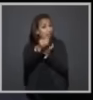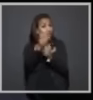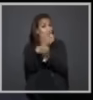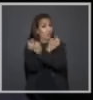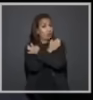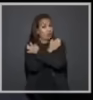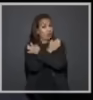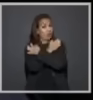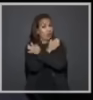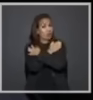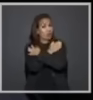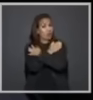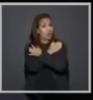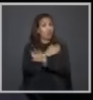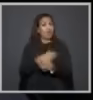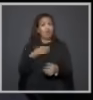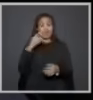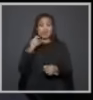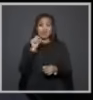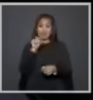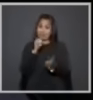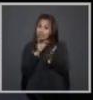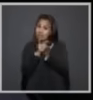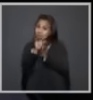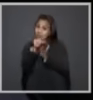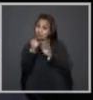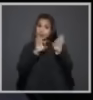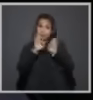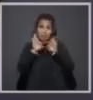el derecho al trabajo.